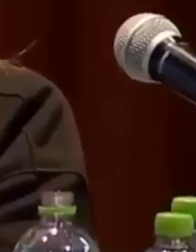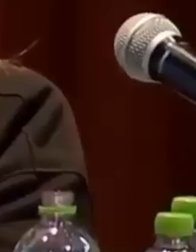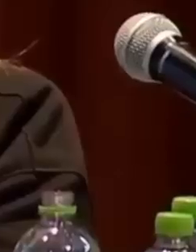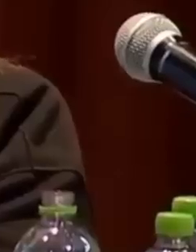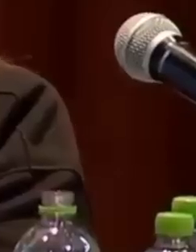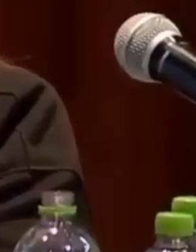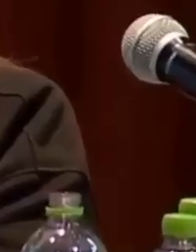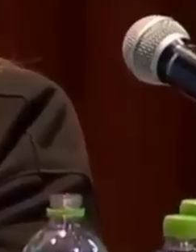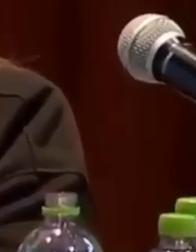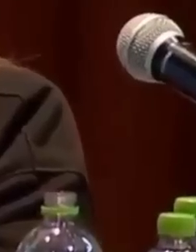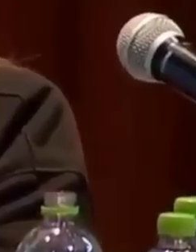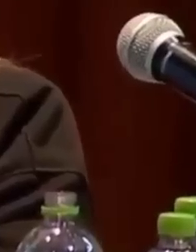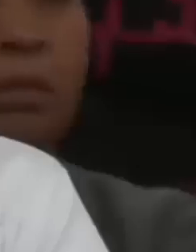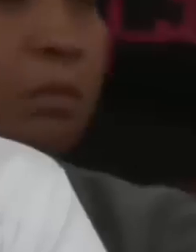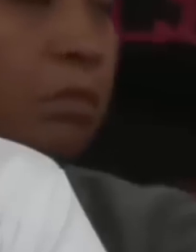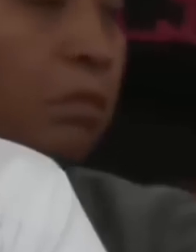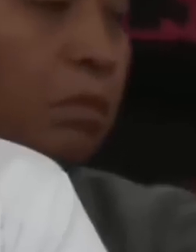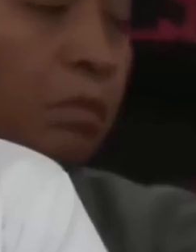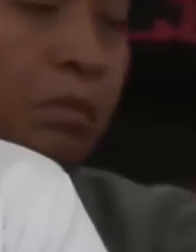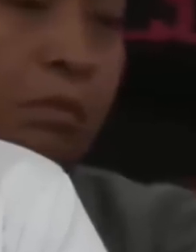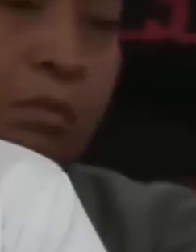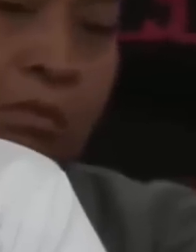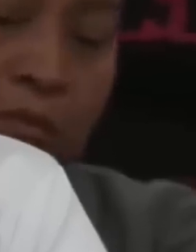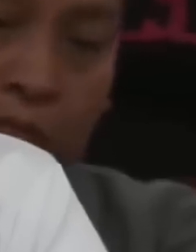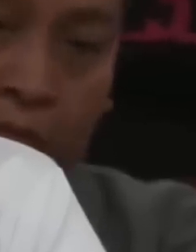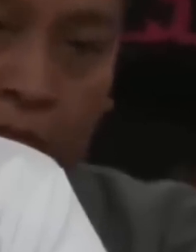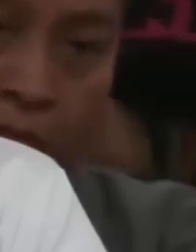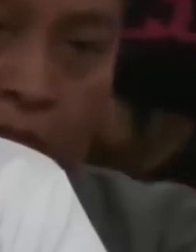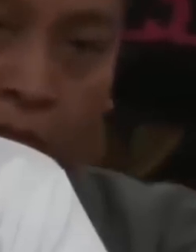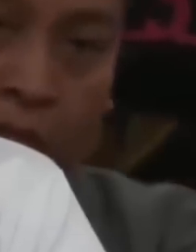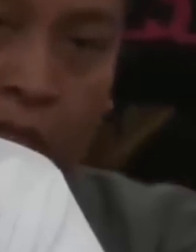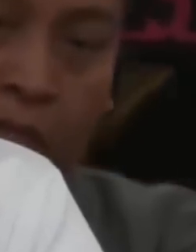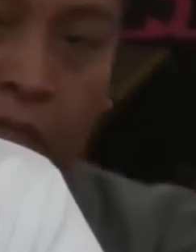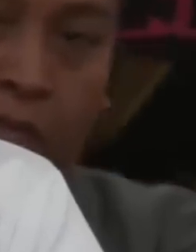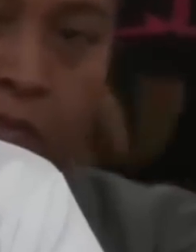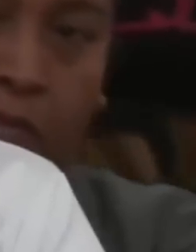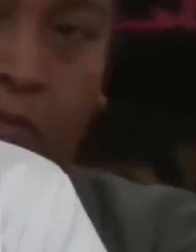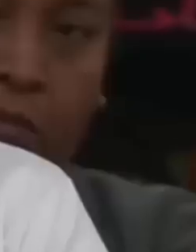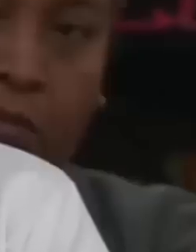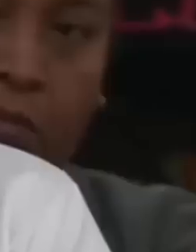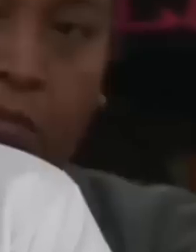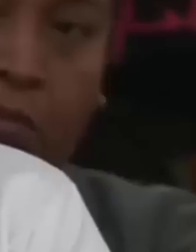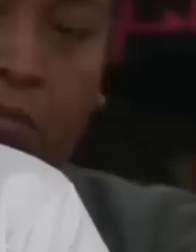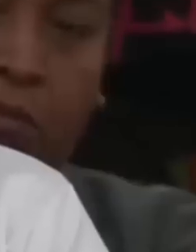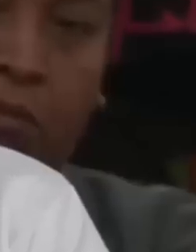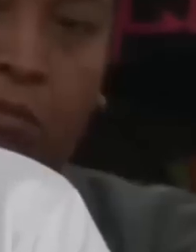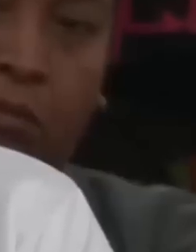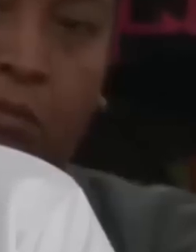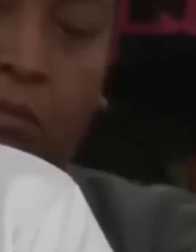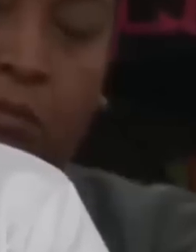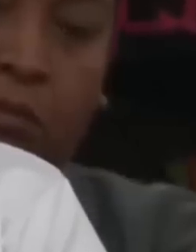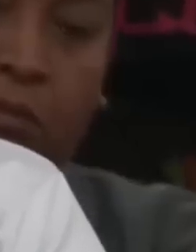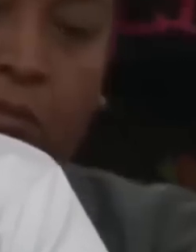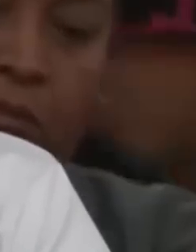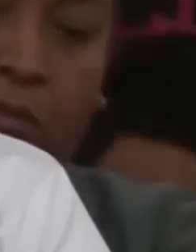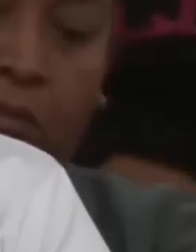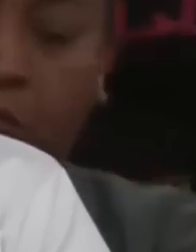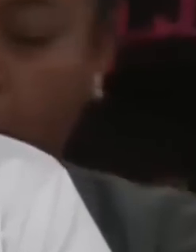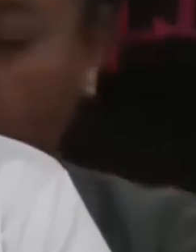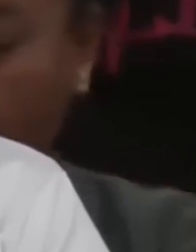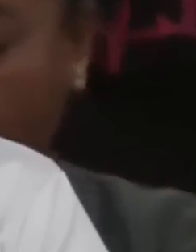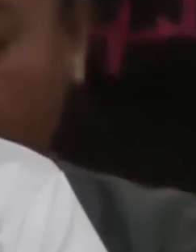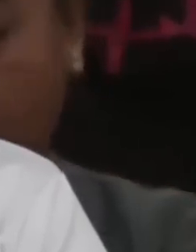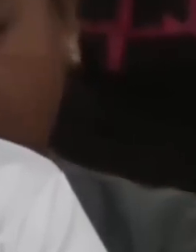dicha cuestión como hubiéramos querido. Nos sentimos hoy muy tristes, muy enojadas, preocupadas